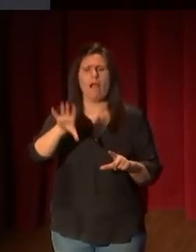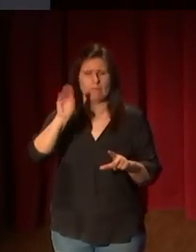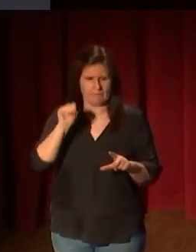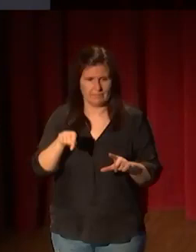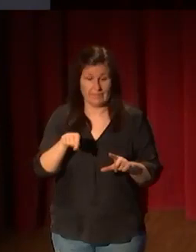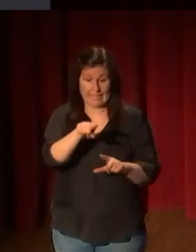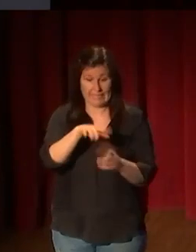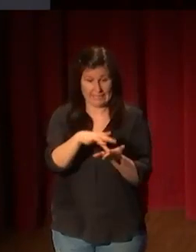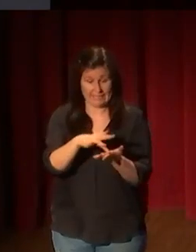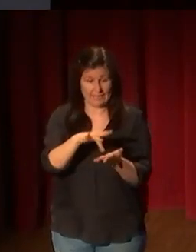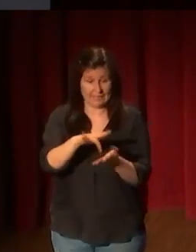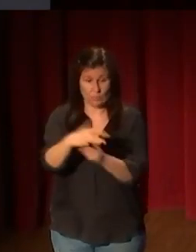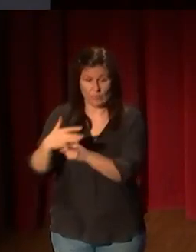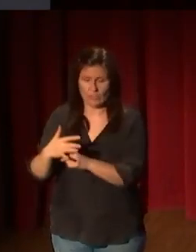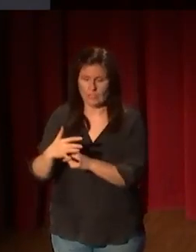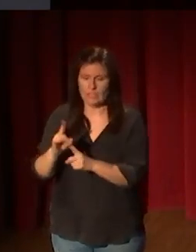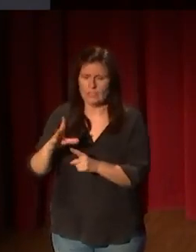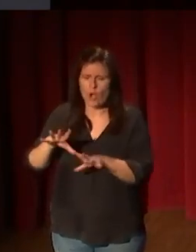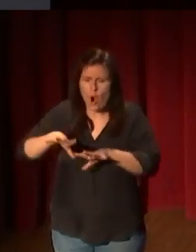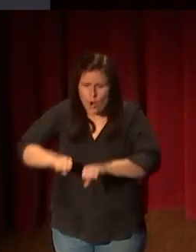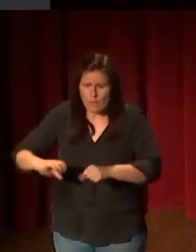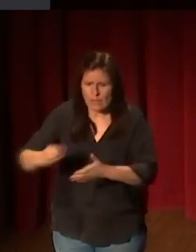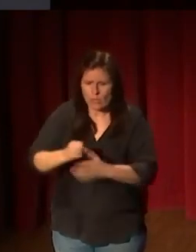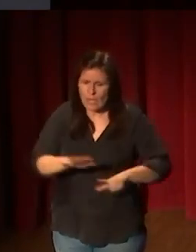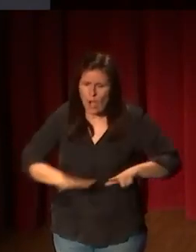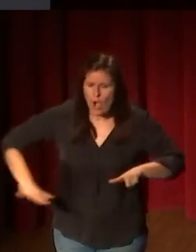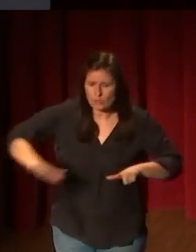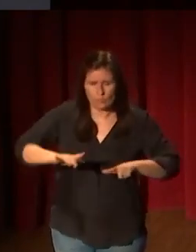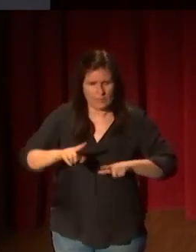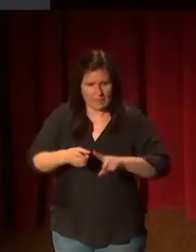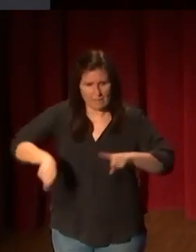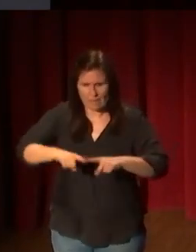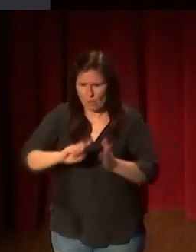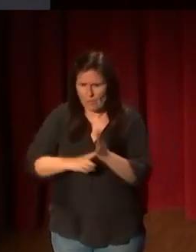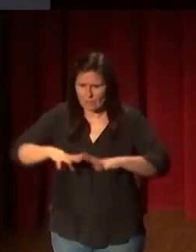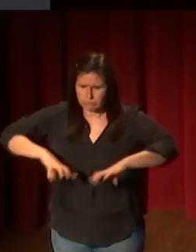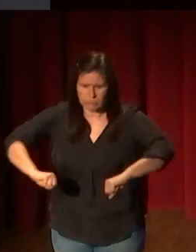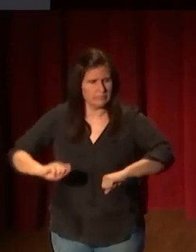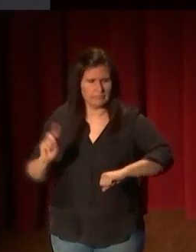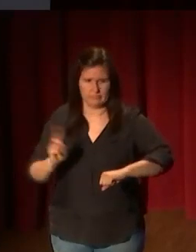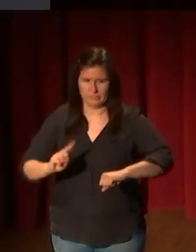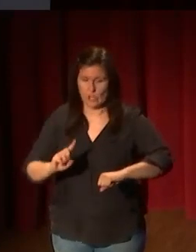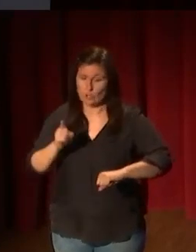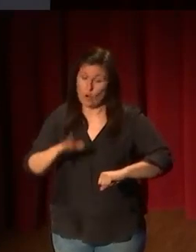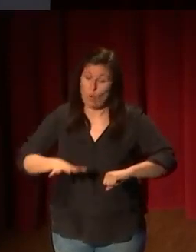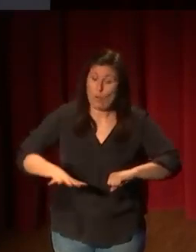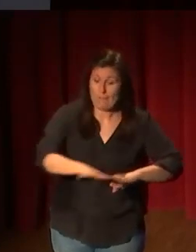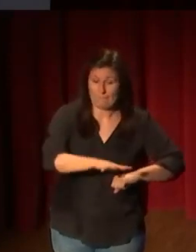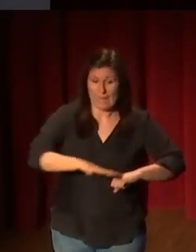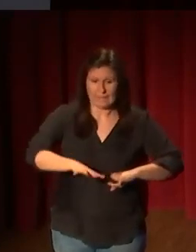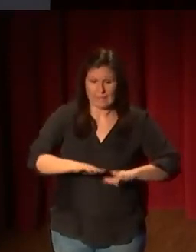que en estas ocasiones no se ocupaba toda la superficie de la plaza sino una parte